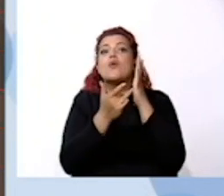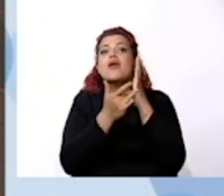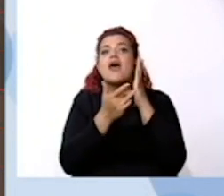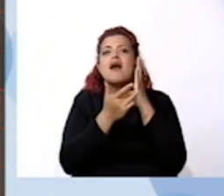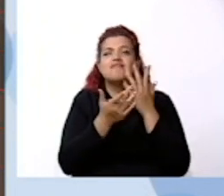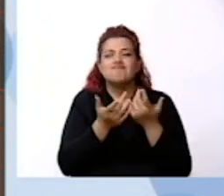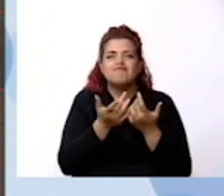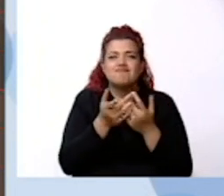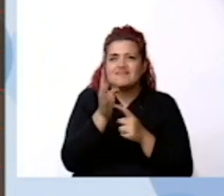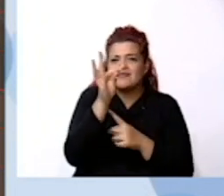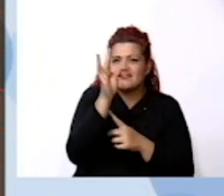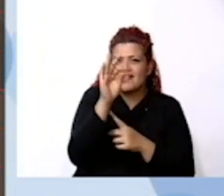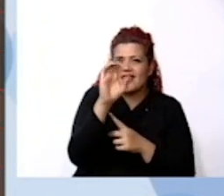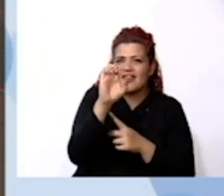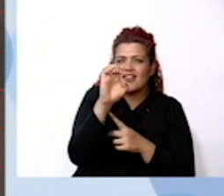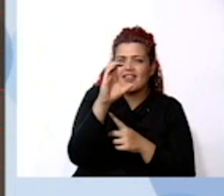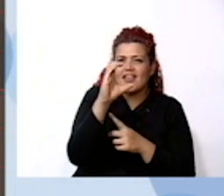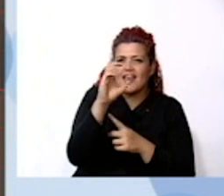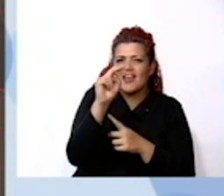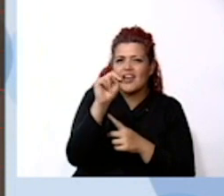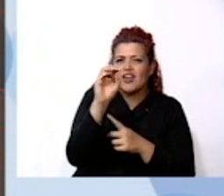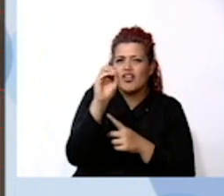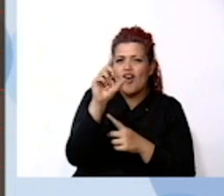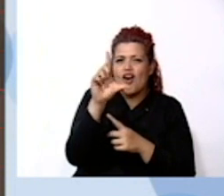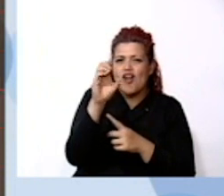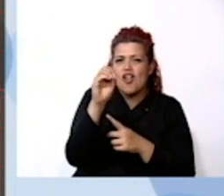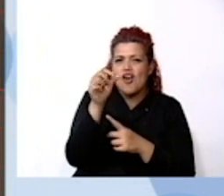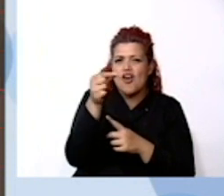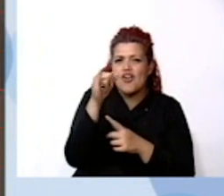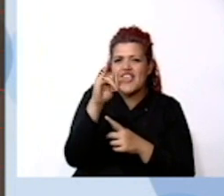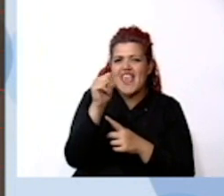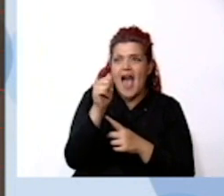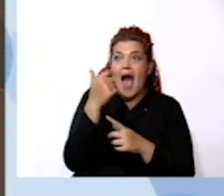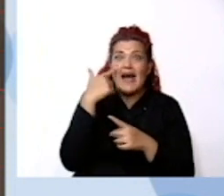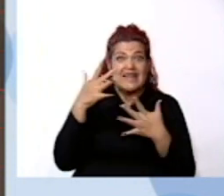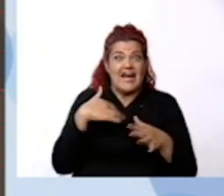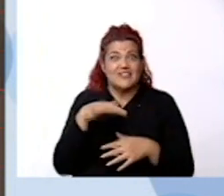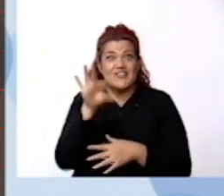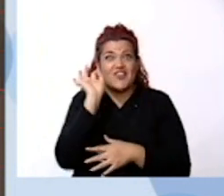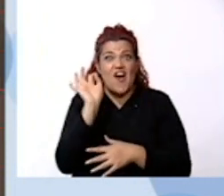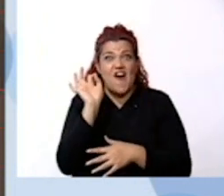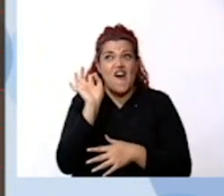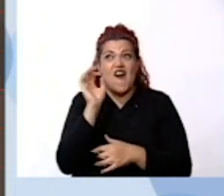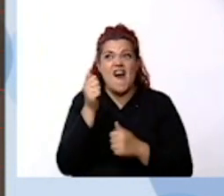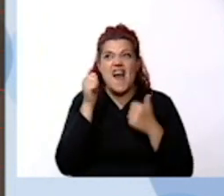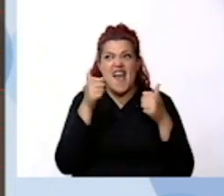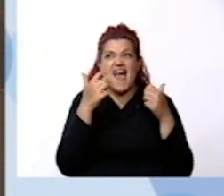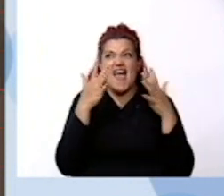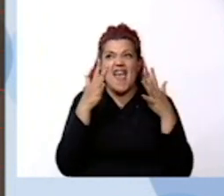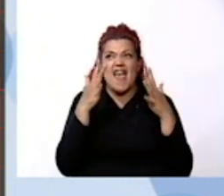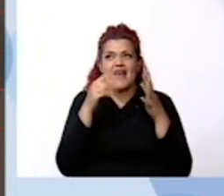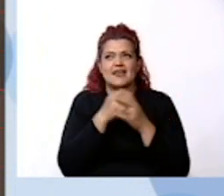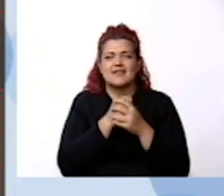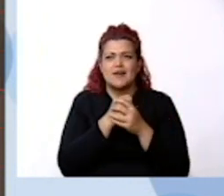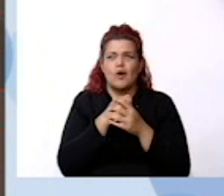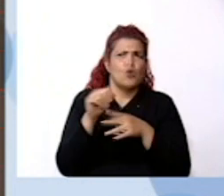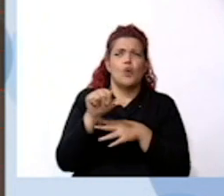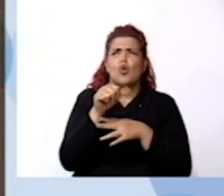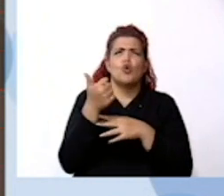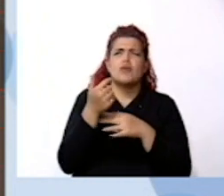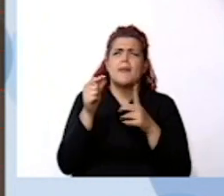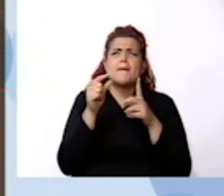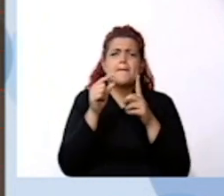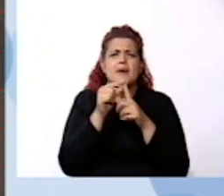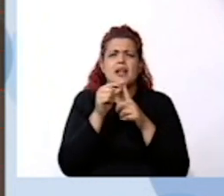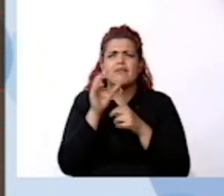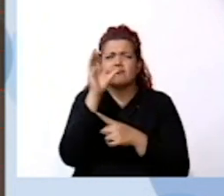¿Dónde estará la palabra tecnología? Ya la encontraron. ¡Uy, yo sí! ¡Ya la encontré! ¡Bien! Otra